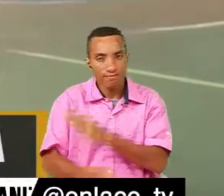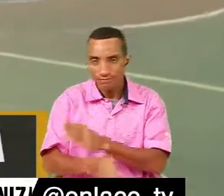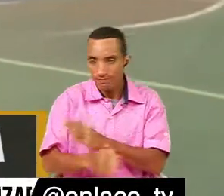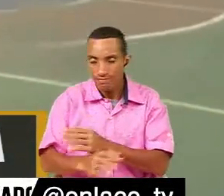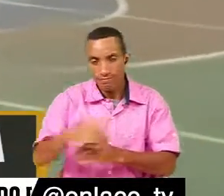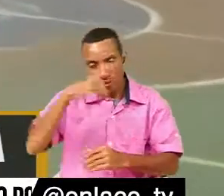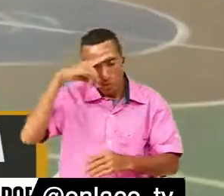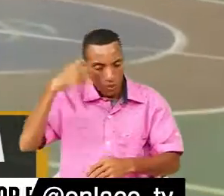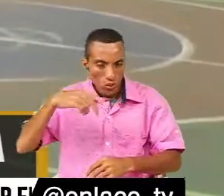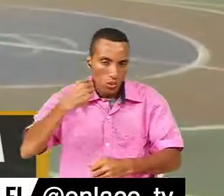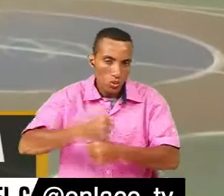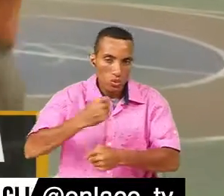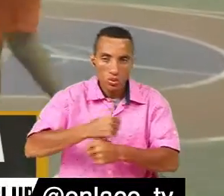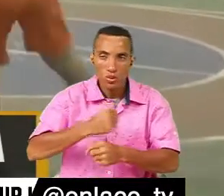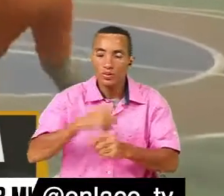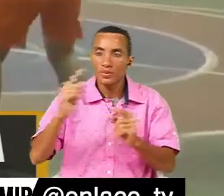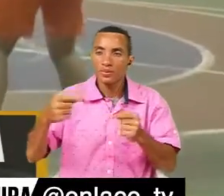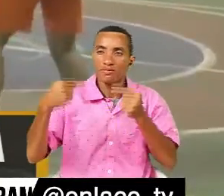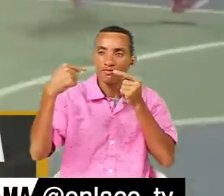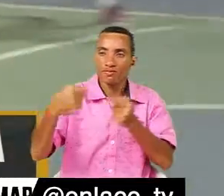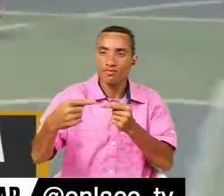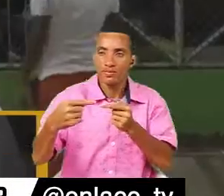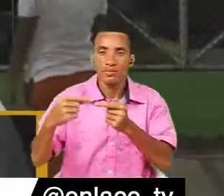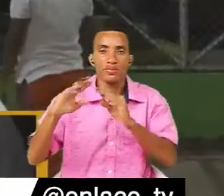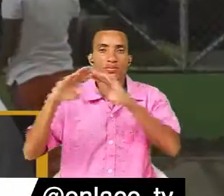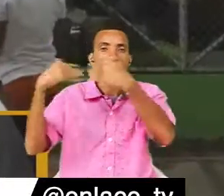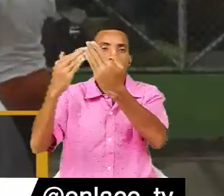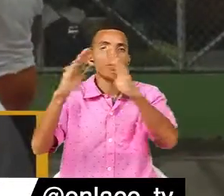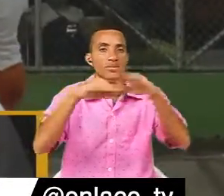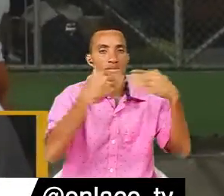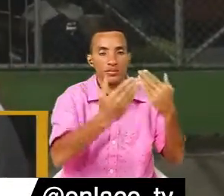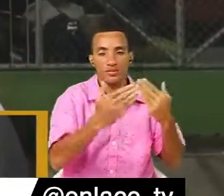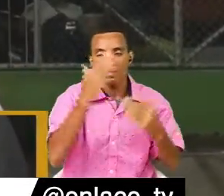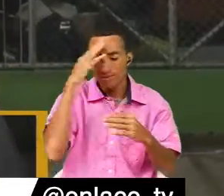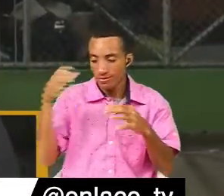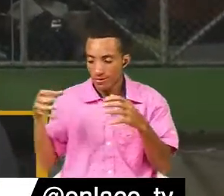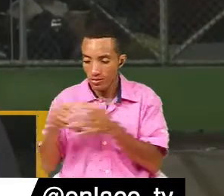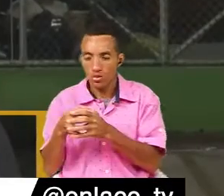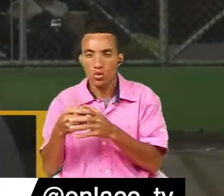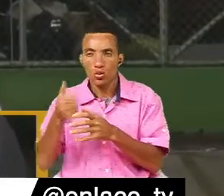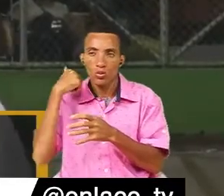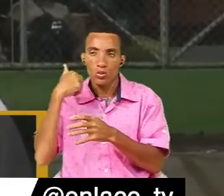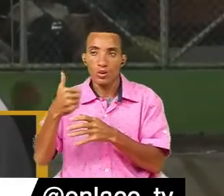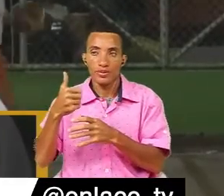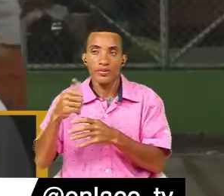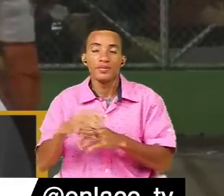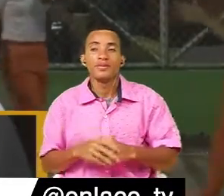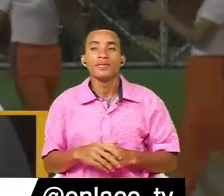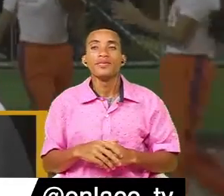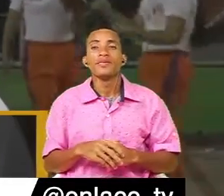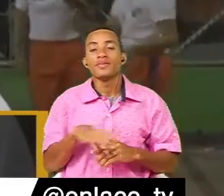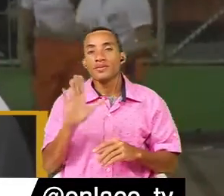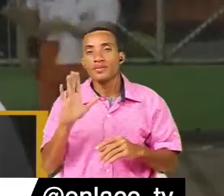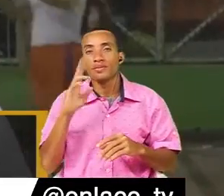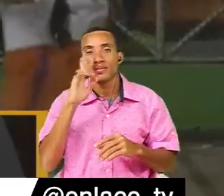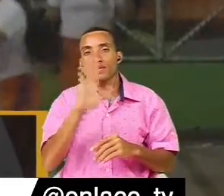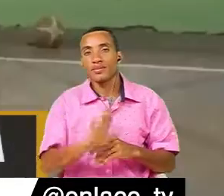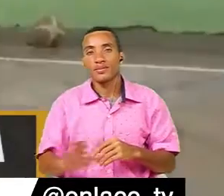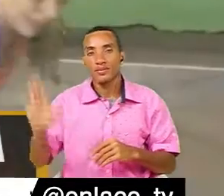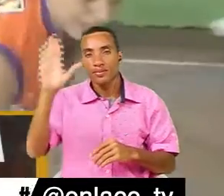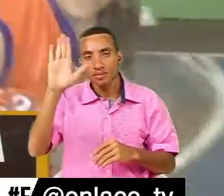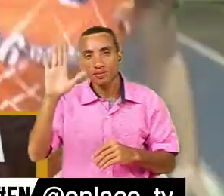las competencias que vienen de intercolegiados, donde sabemos que tenemos un gran equipo para la fase provincial, la fase departamental y la fase zonal